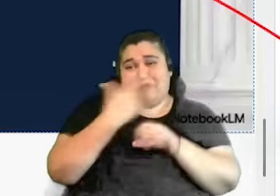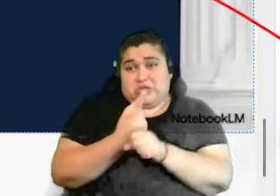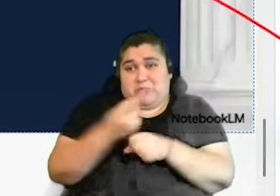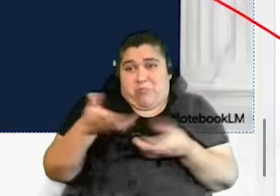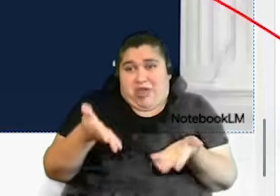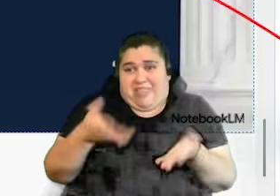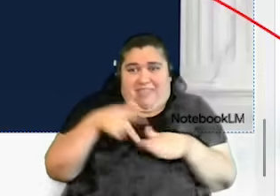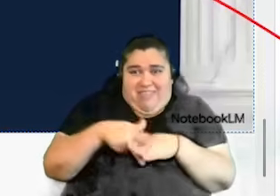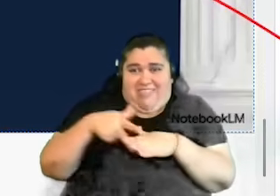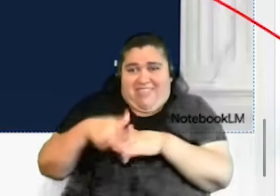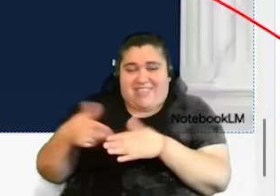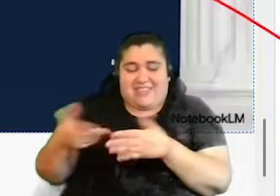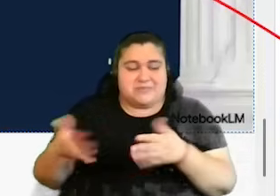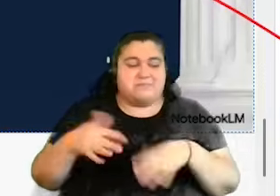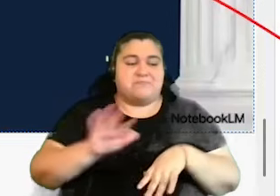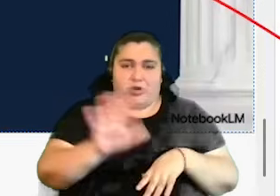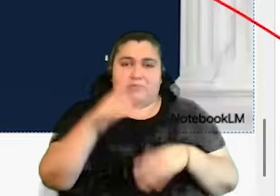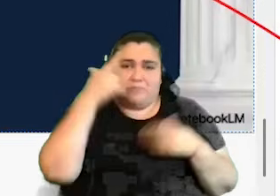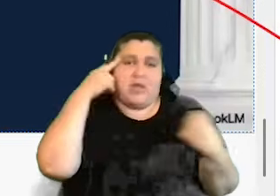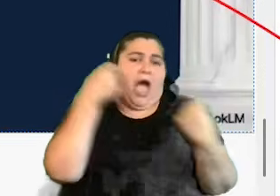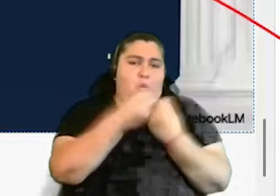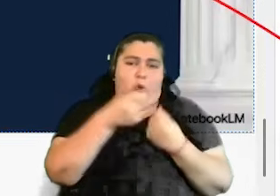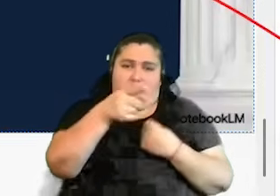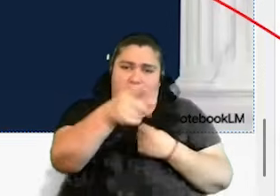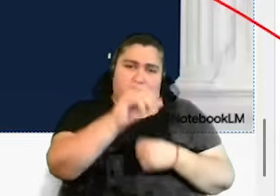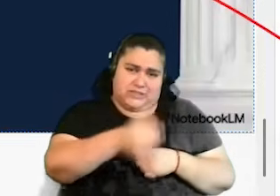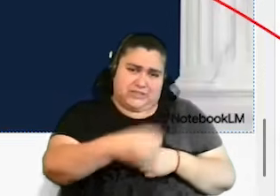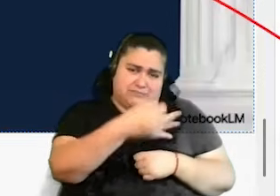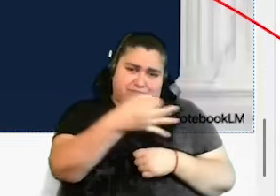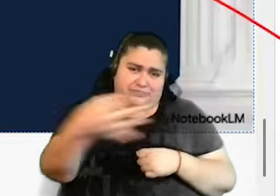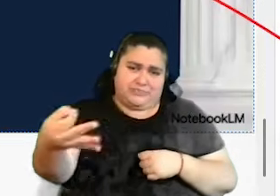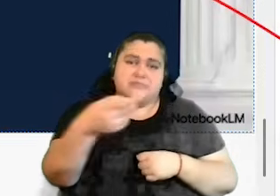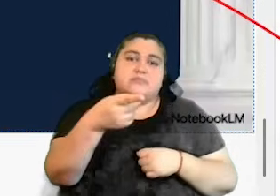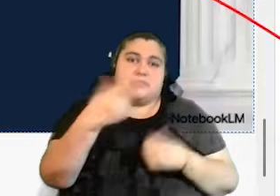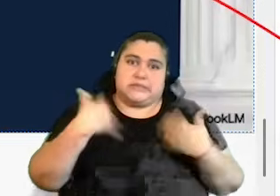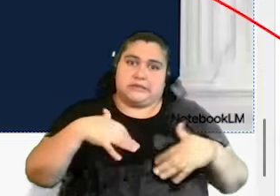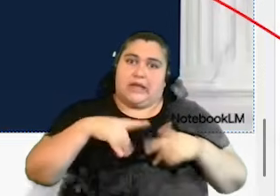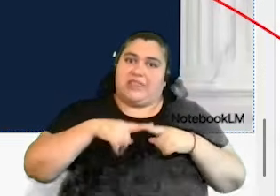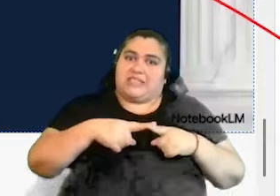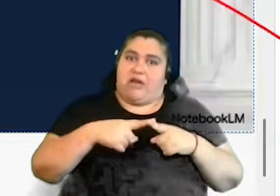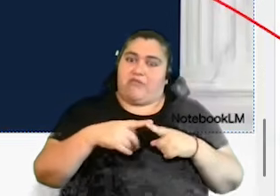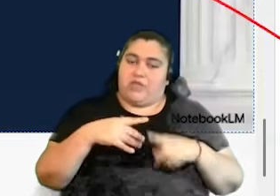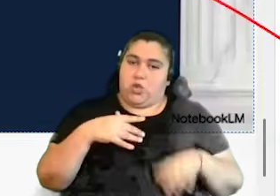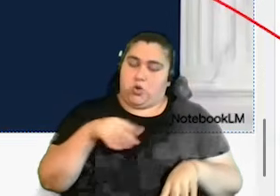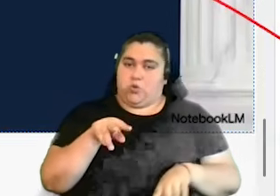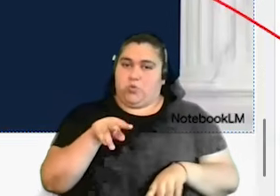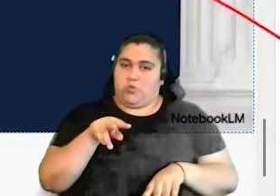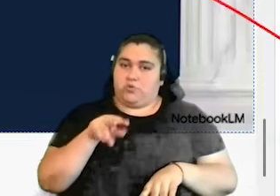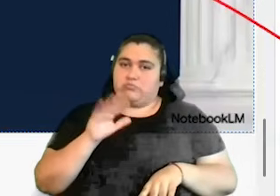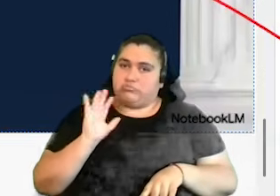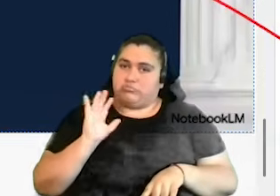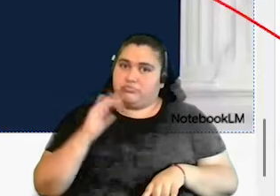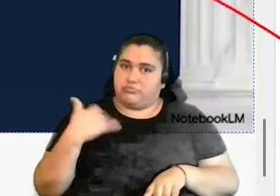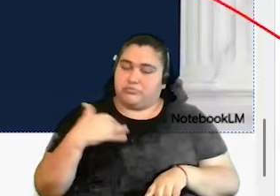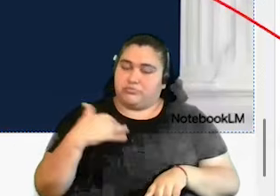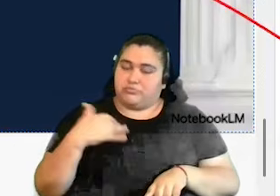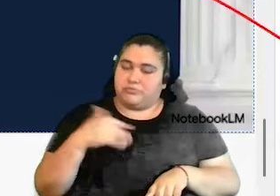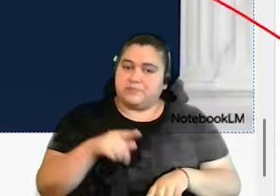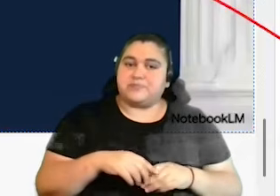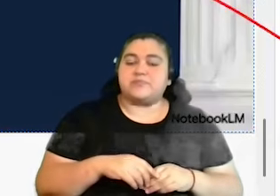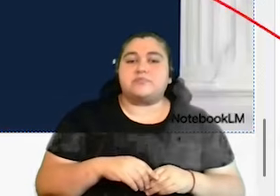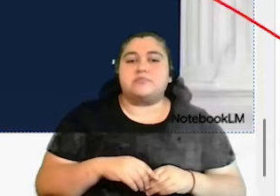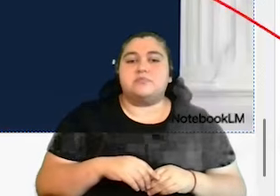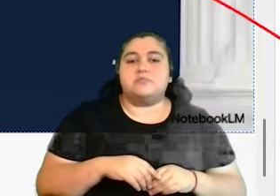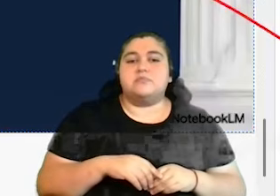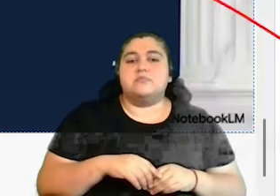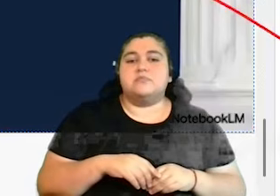sí, comparto lo que decís, son grandes desafíos. A veces uno dice, la realidad